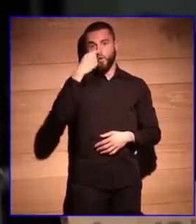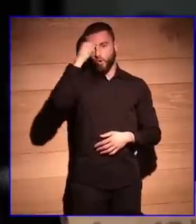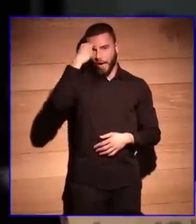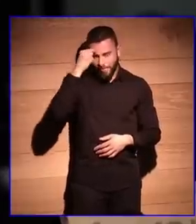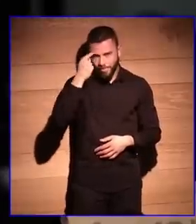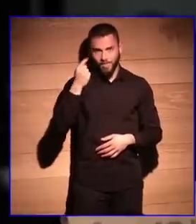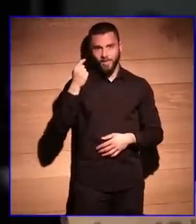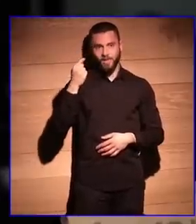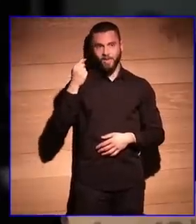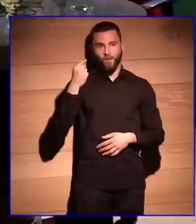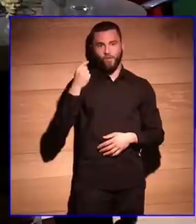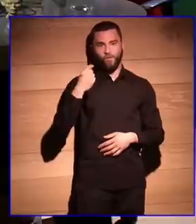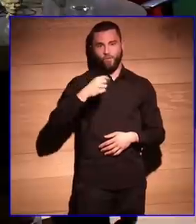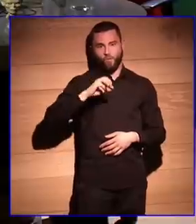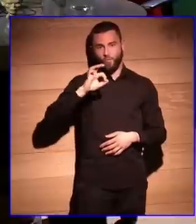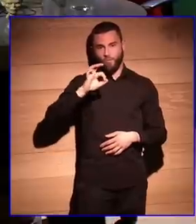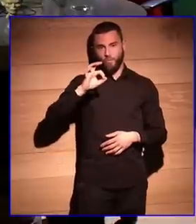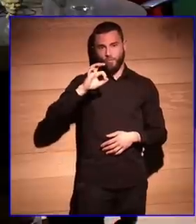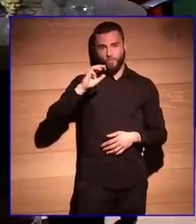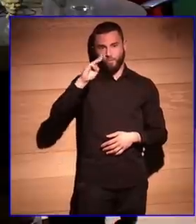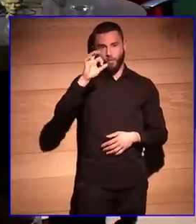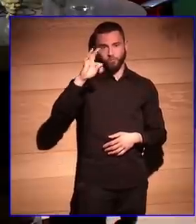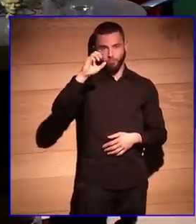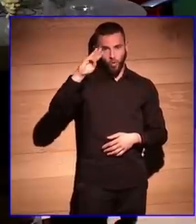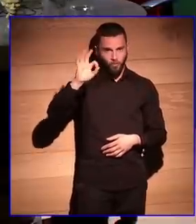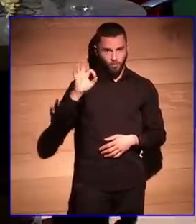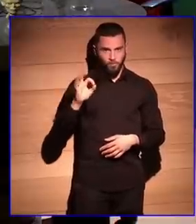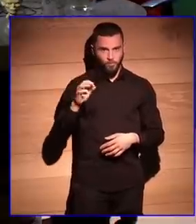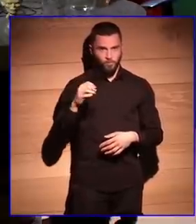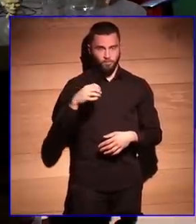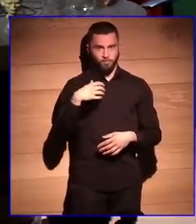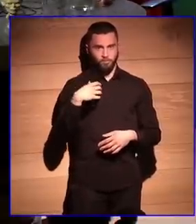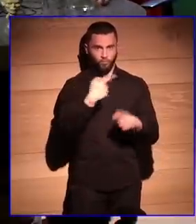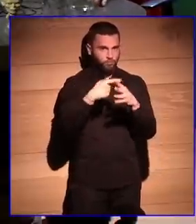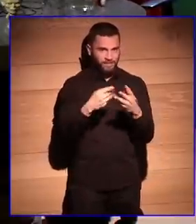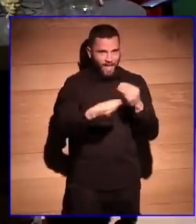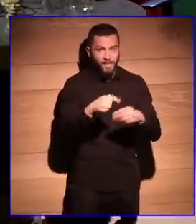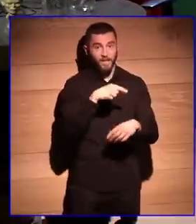Pot, por favor. No, ahora vamos con Pol Pot. Por la que hacen las cosas. Y luego están estos